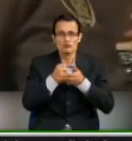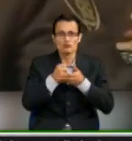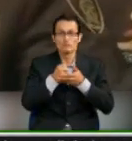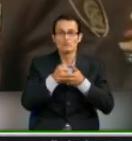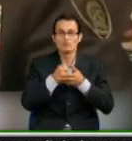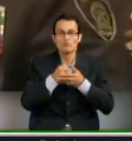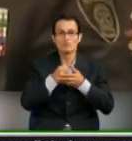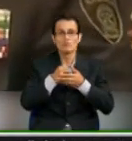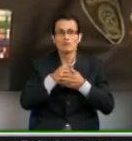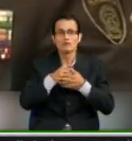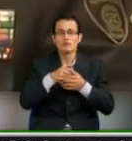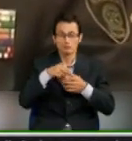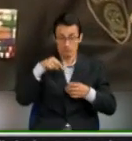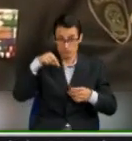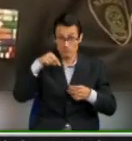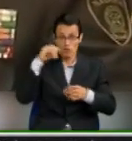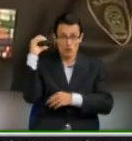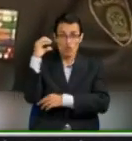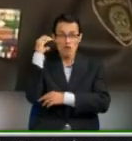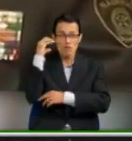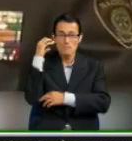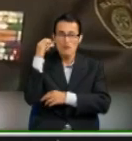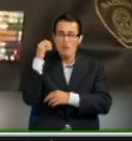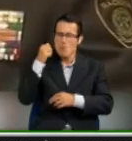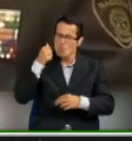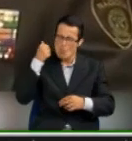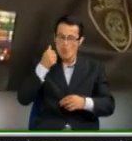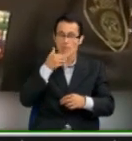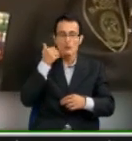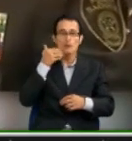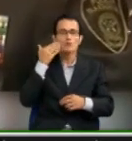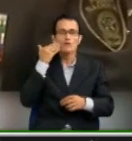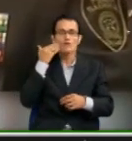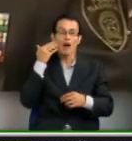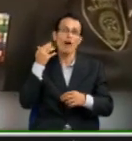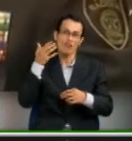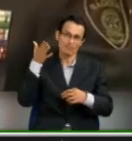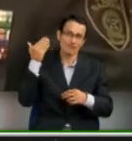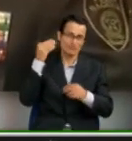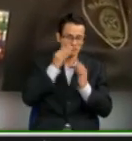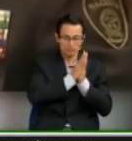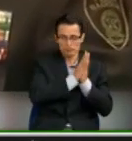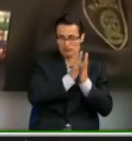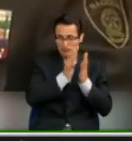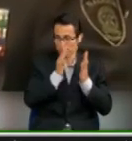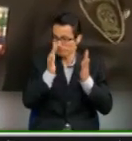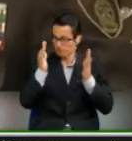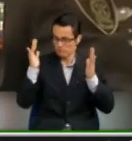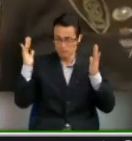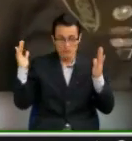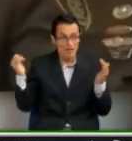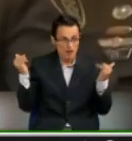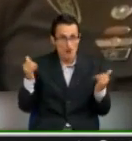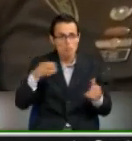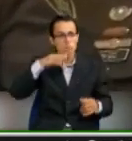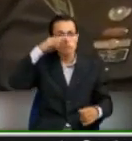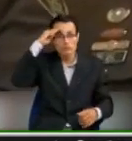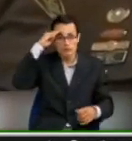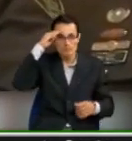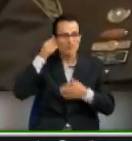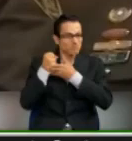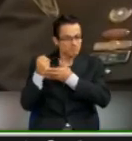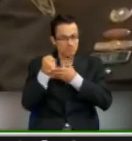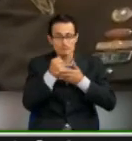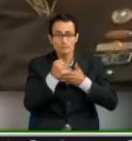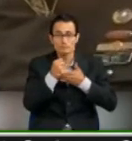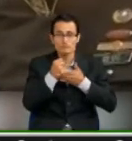historia de nuestra nación han sido escritas con el sacrificio de hombres y mujeres policías.